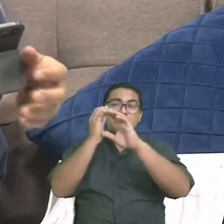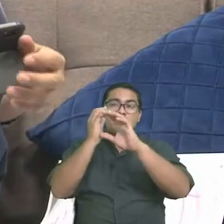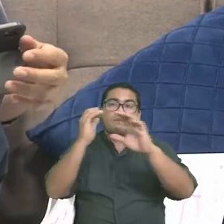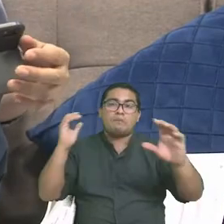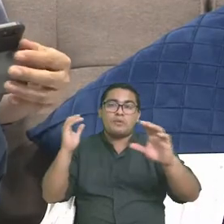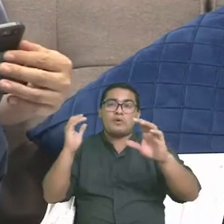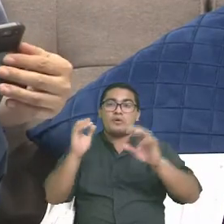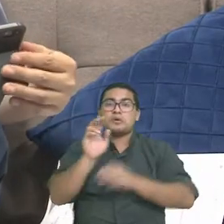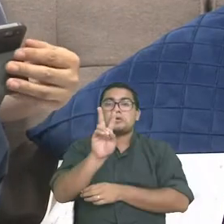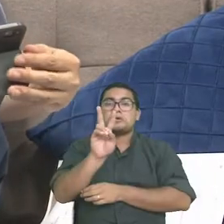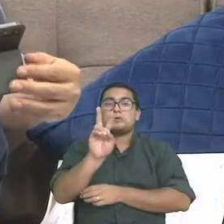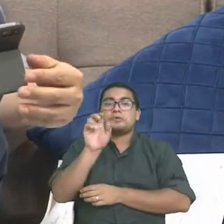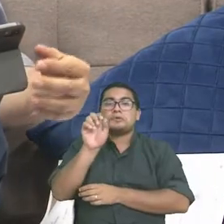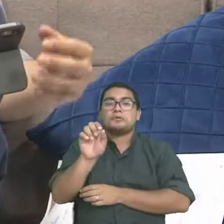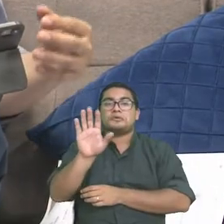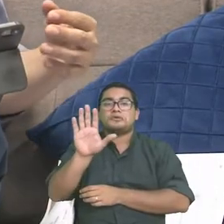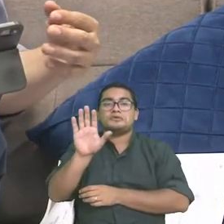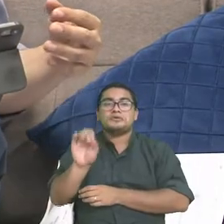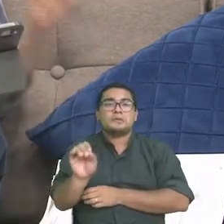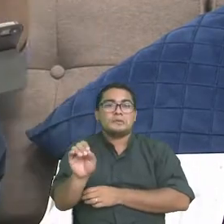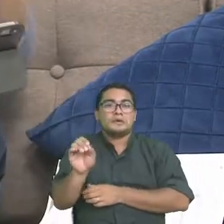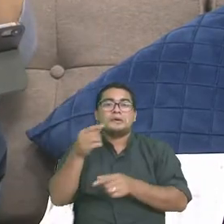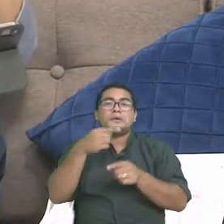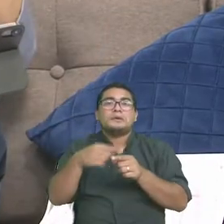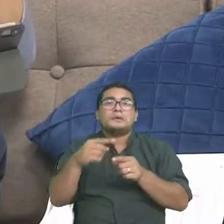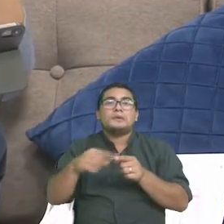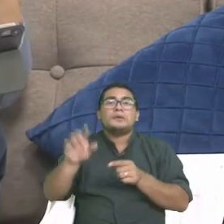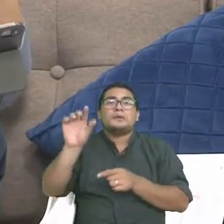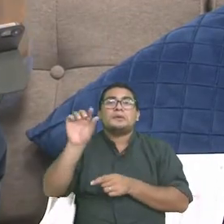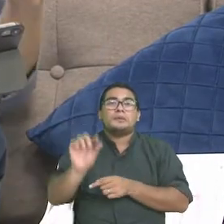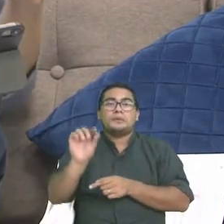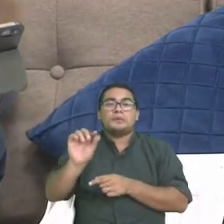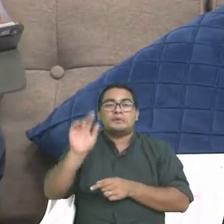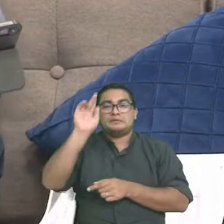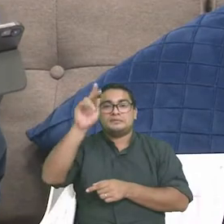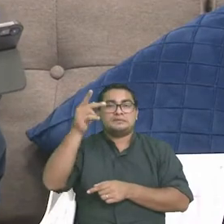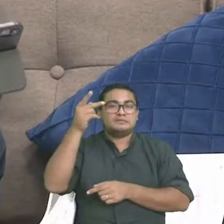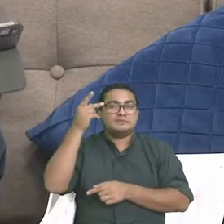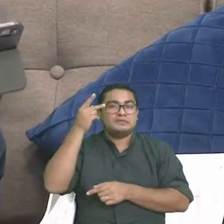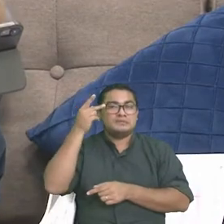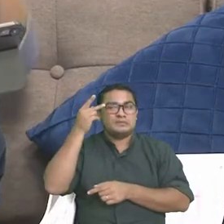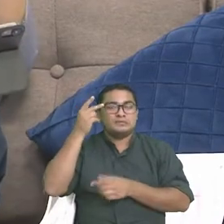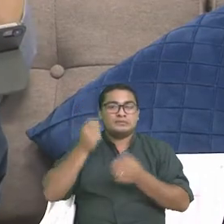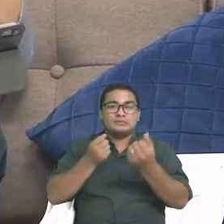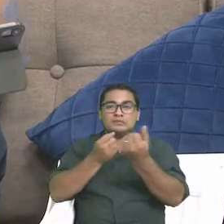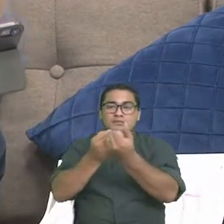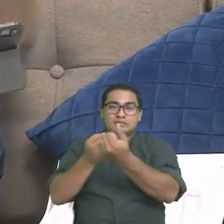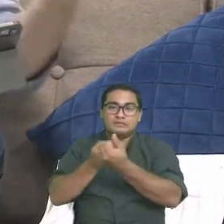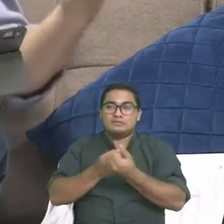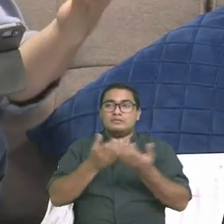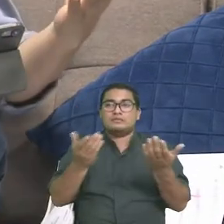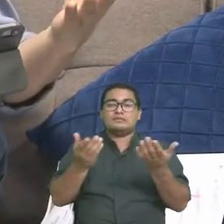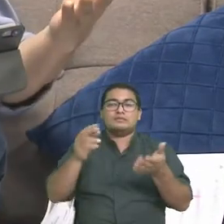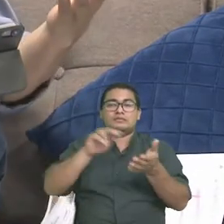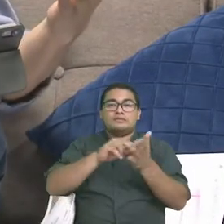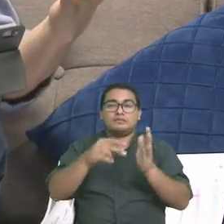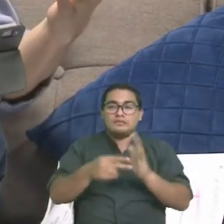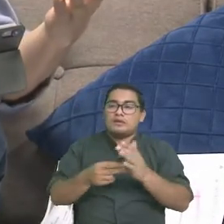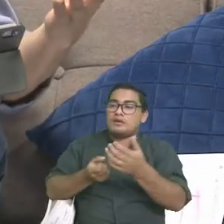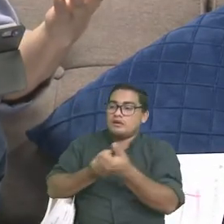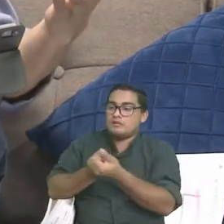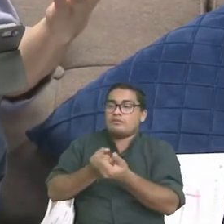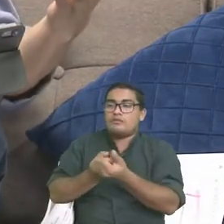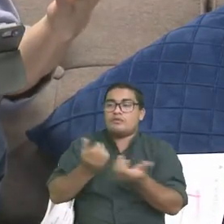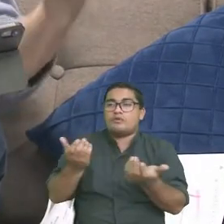colectivo a 2.50 Córdoba. Eso es una política de subsidio que también se expresa en subsidio a la energía eléctrica a